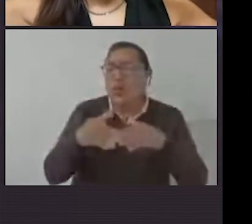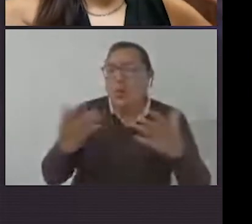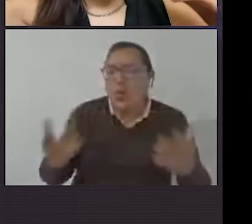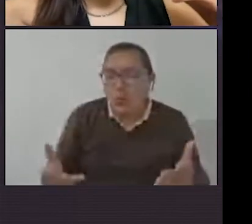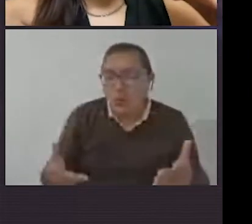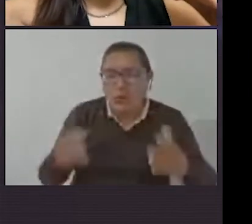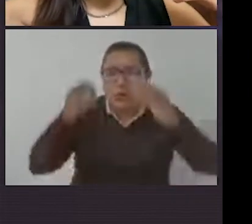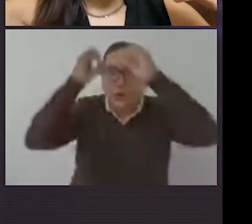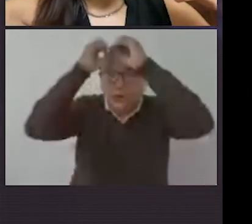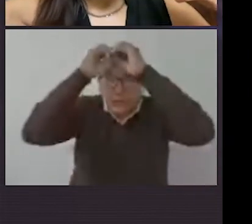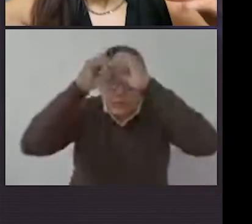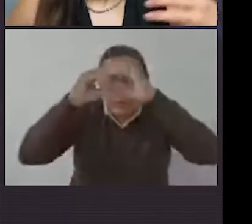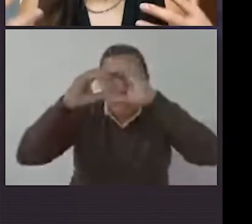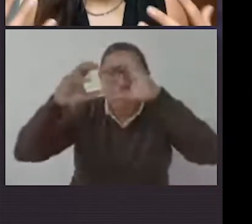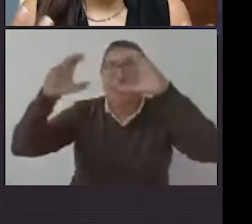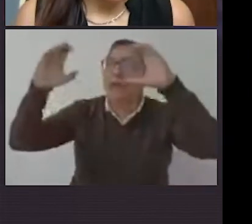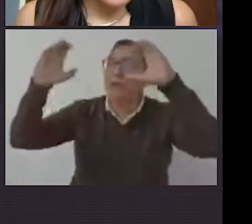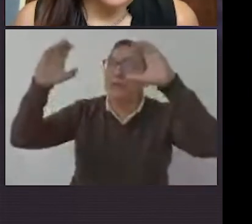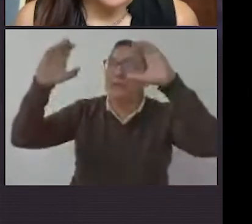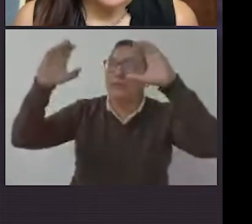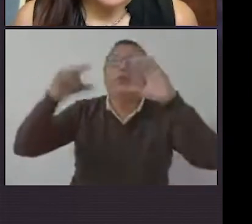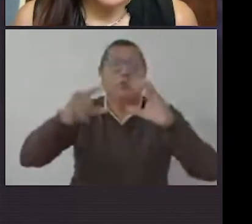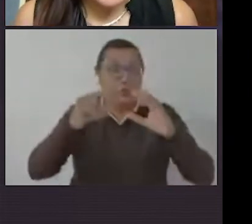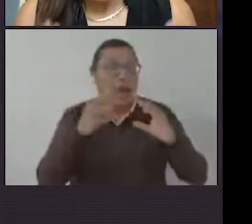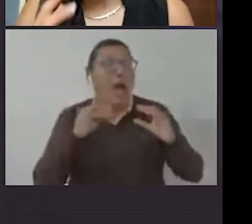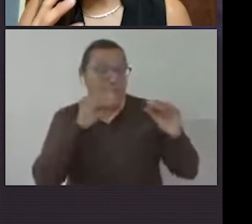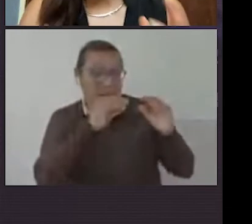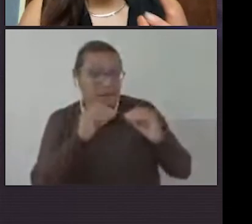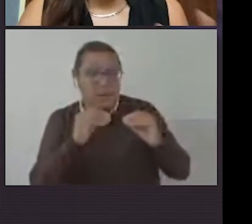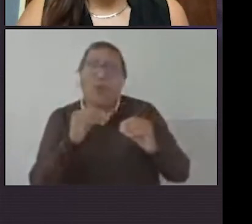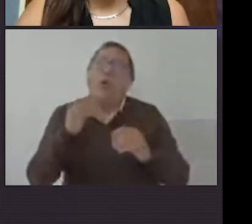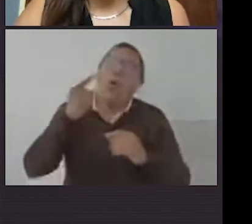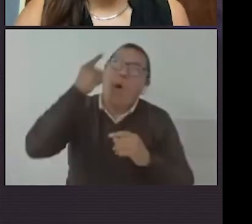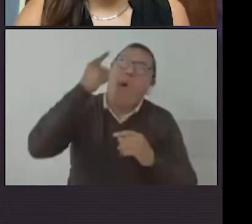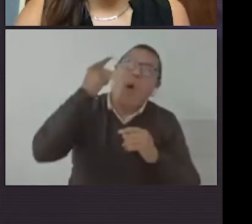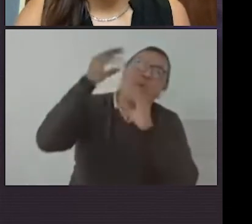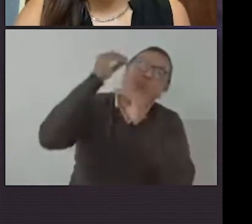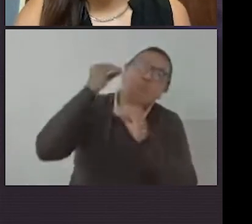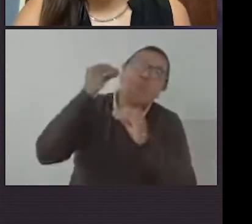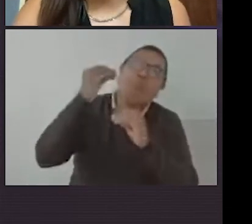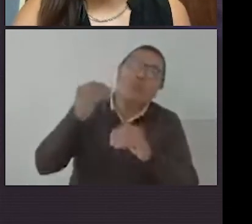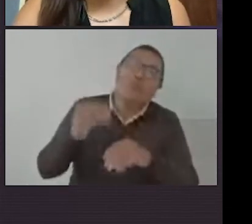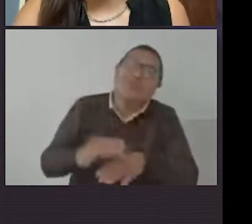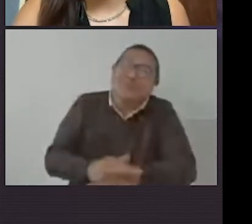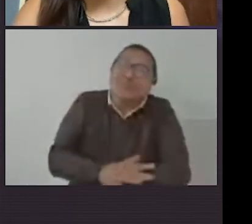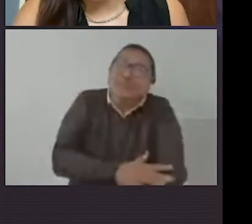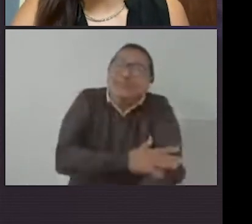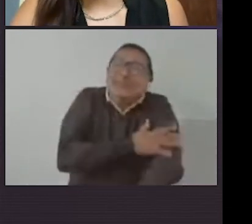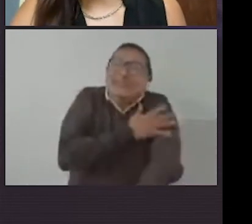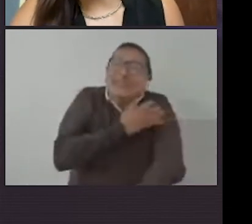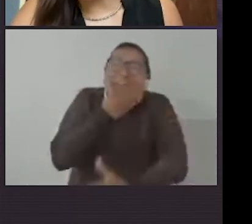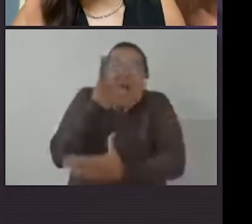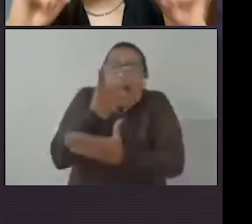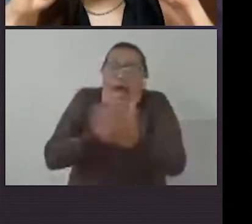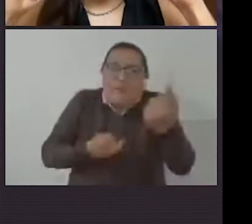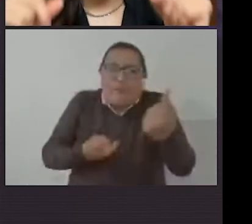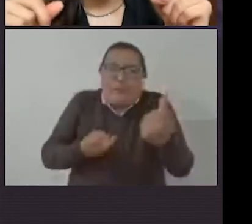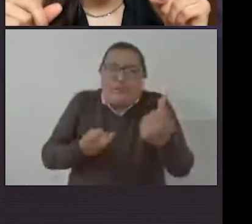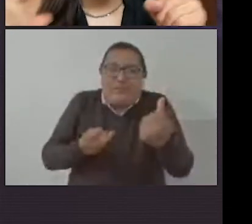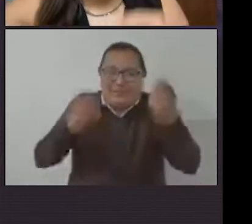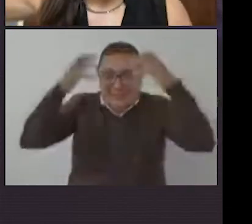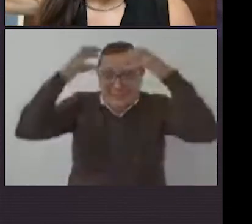y hablándole y sintiendo. Estamos utilizando los dos hemisferios del derecho y entonces